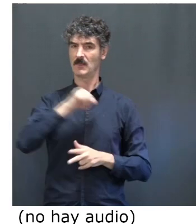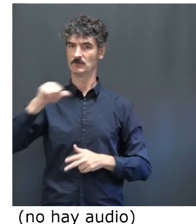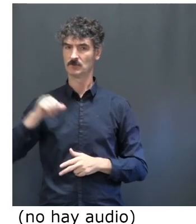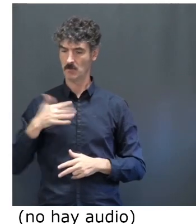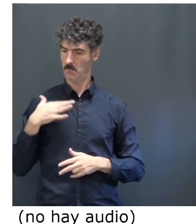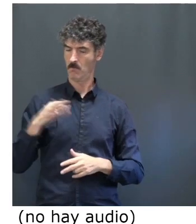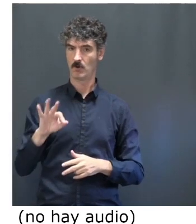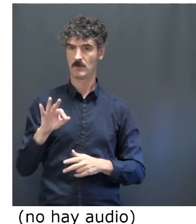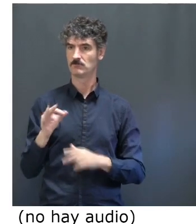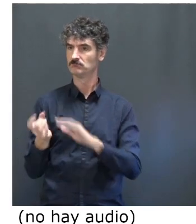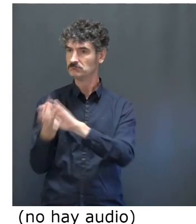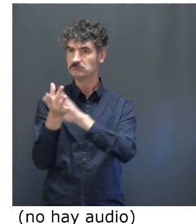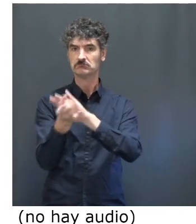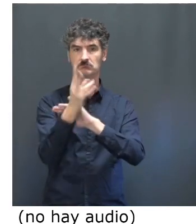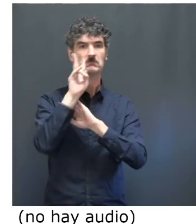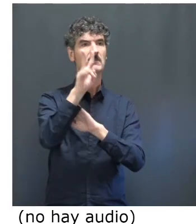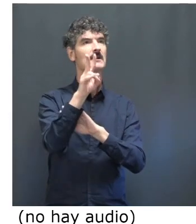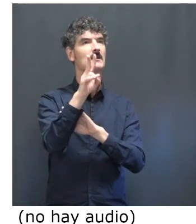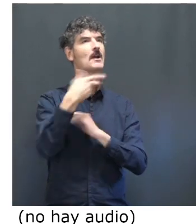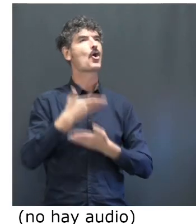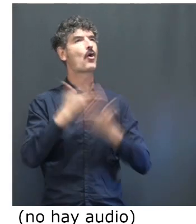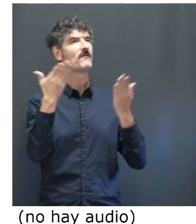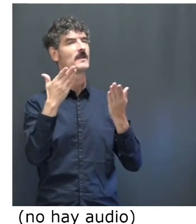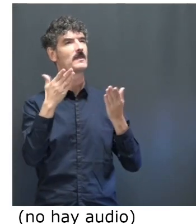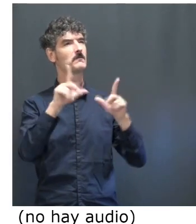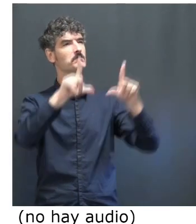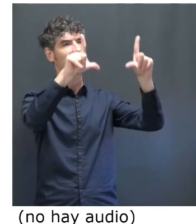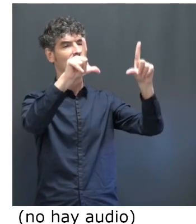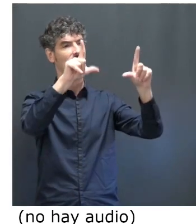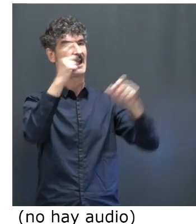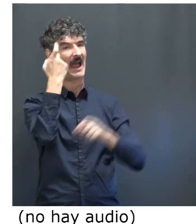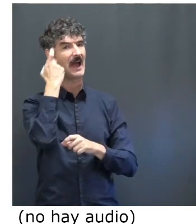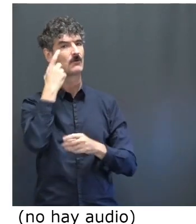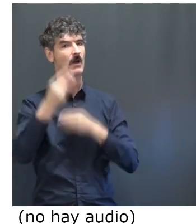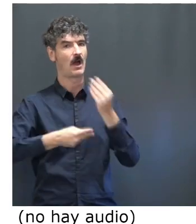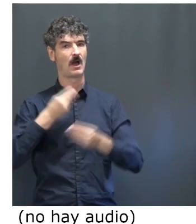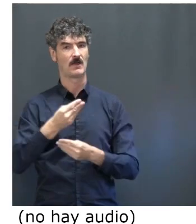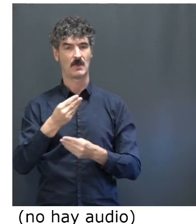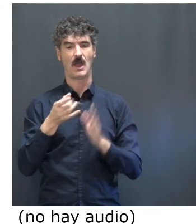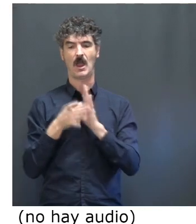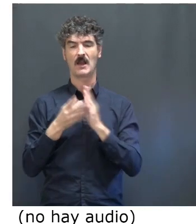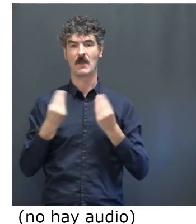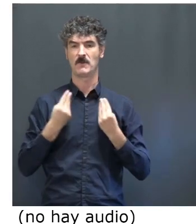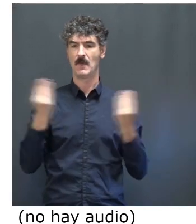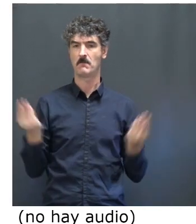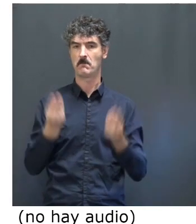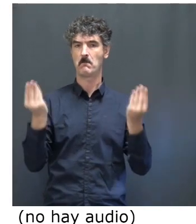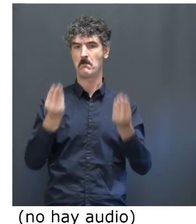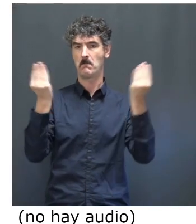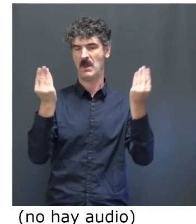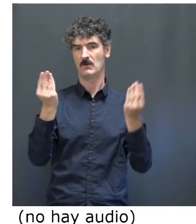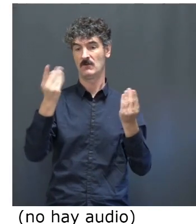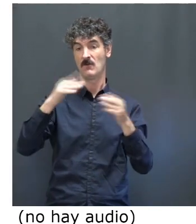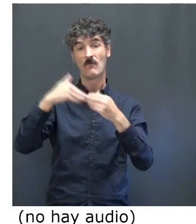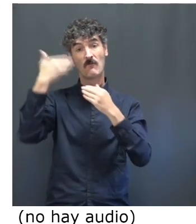pues bueno, van creando también pues una confianza en el alumno, que le hace pues bueno, tener una calidad de vida mucho mayor, y que luego además